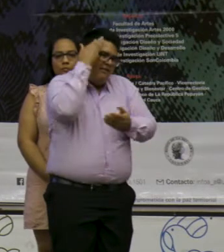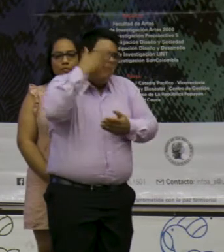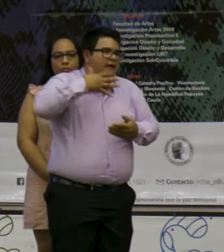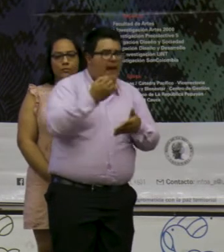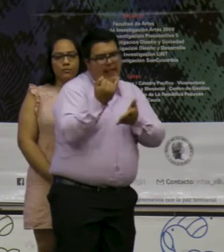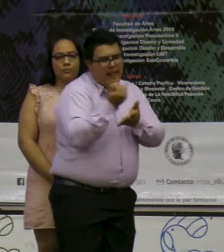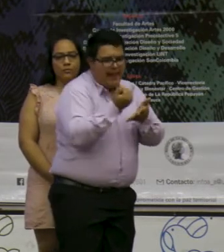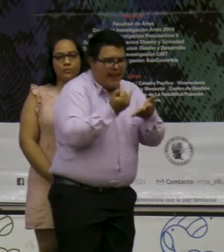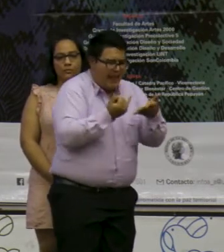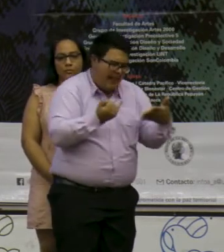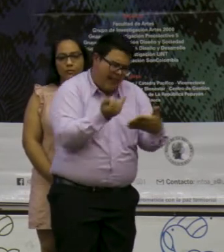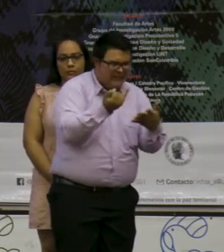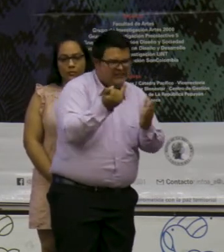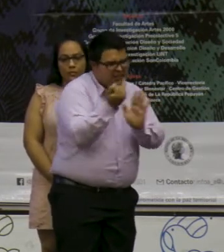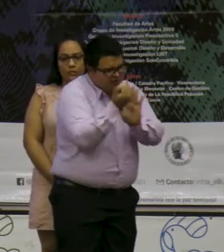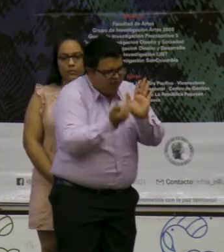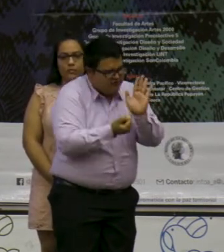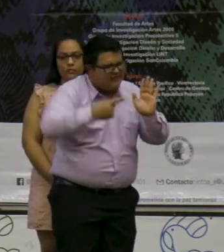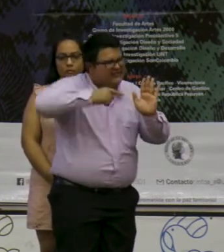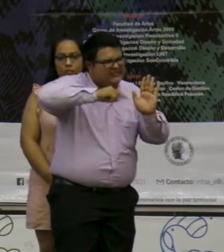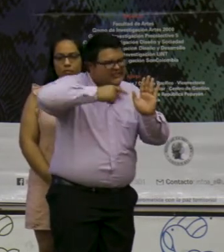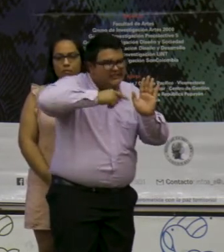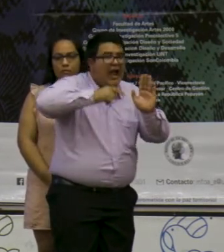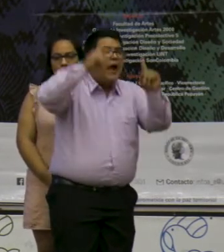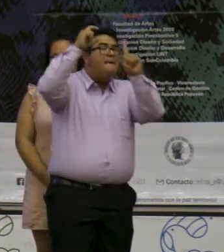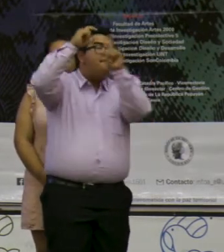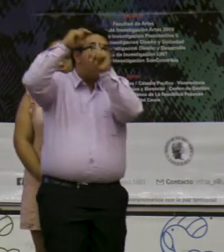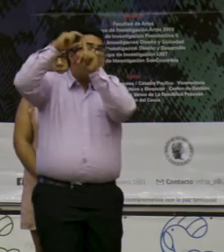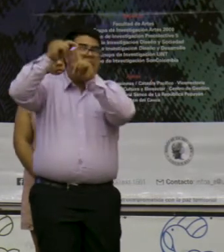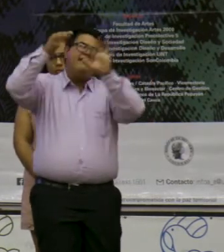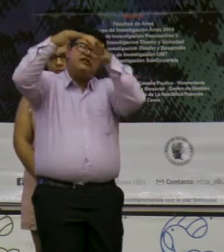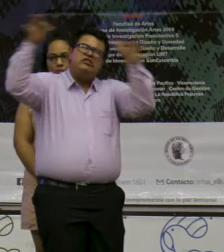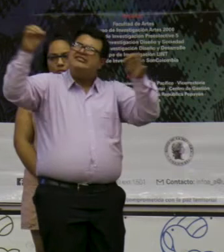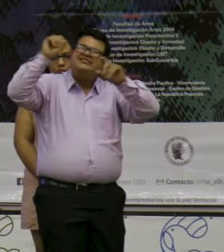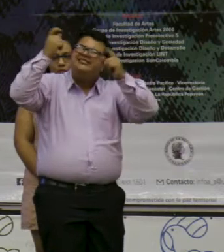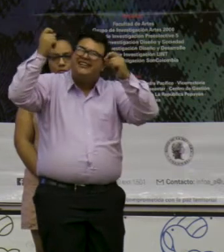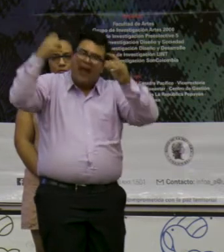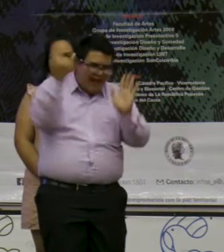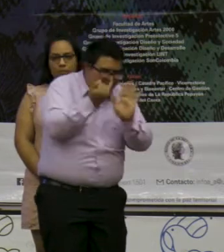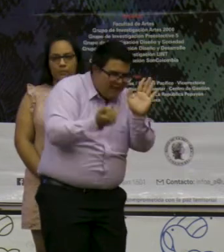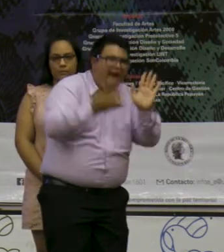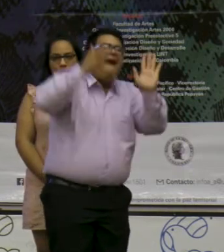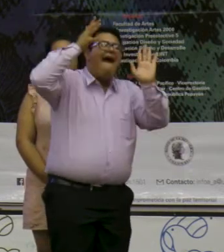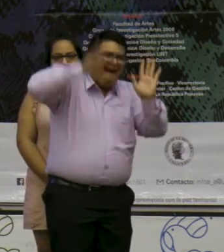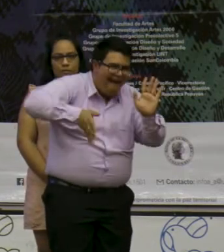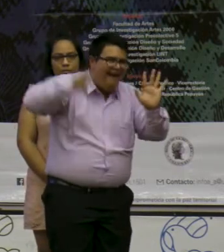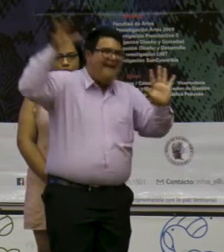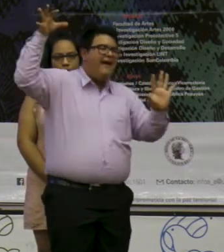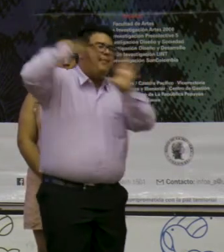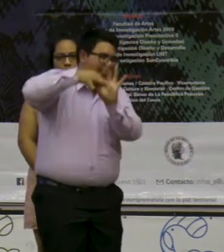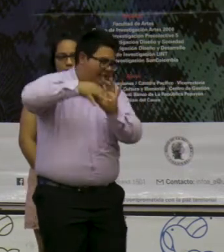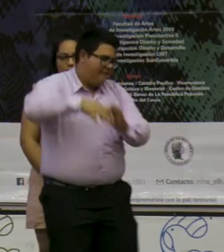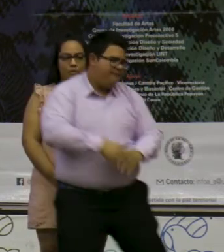imágenes representan eso que la palabra no alcanza a especificar o que la palabra no alcanza a